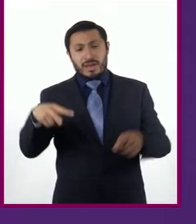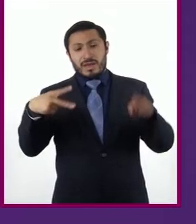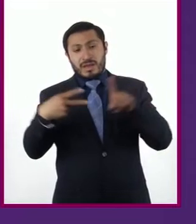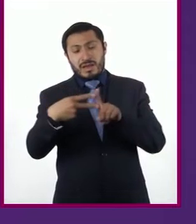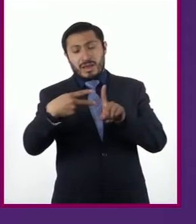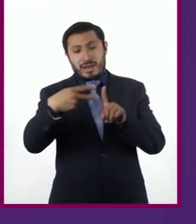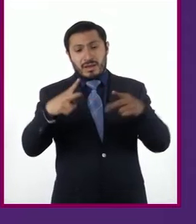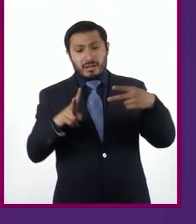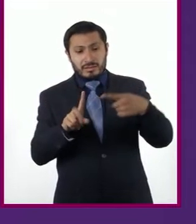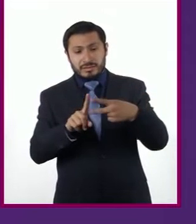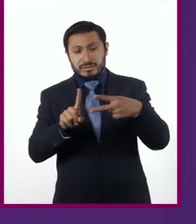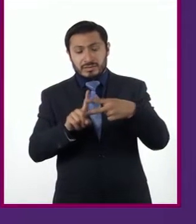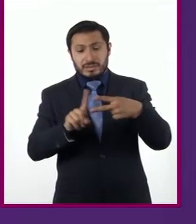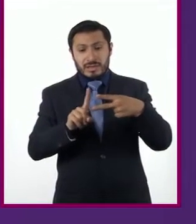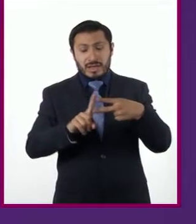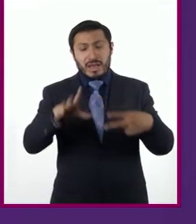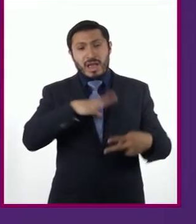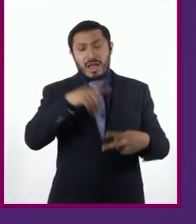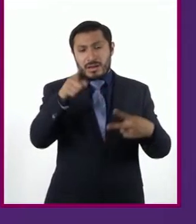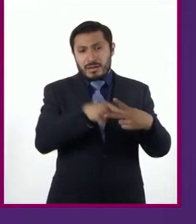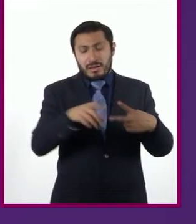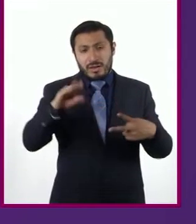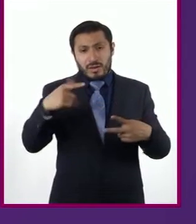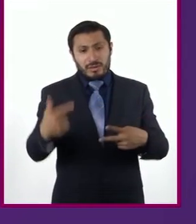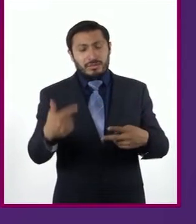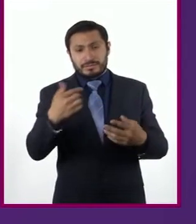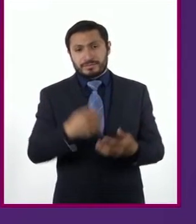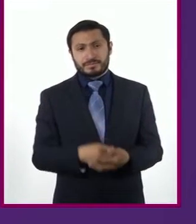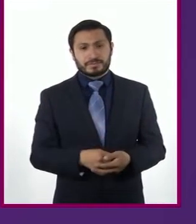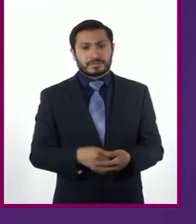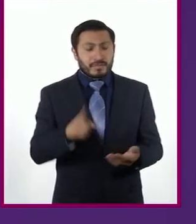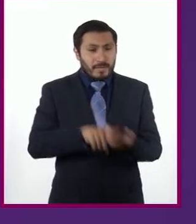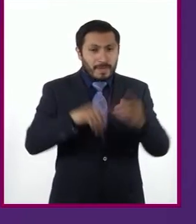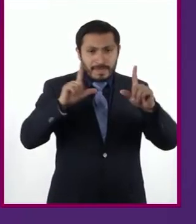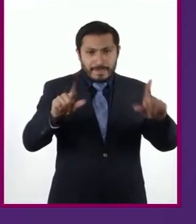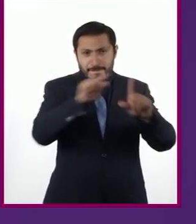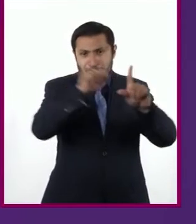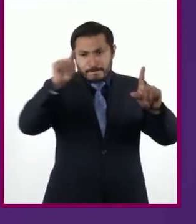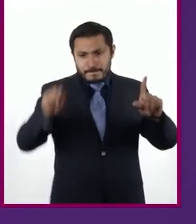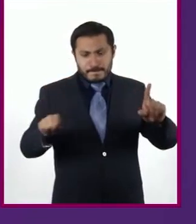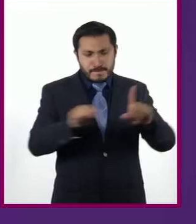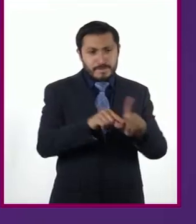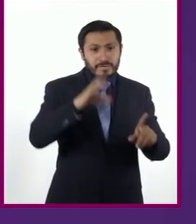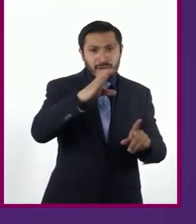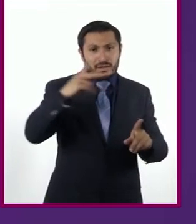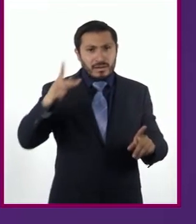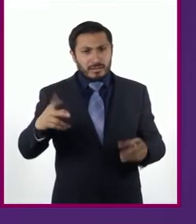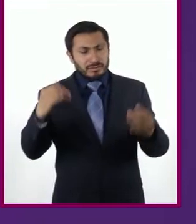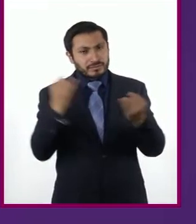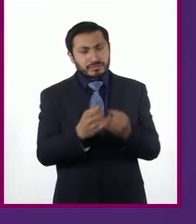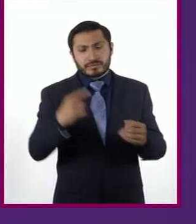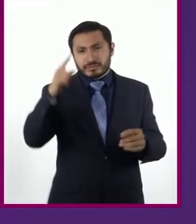porque tiene un ángulo de 90 grados heredado del rectángulo inicial. Su lado CP mide un medio de BC.